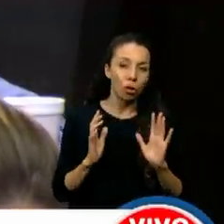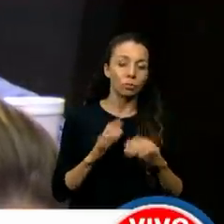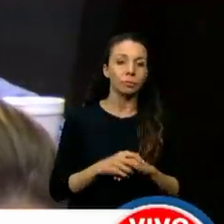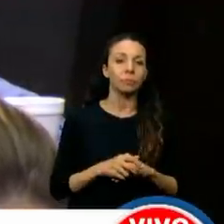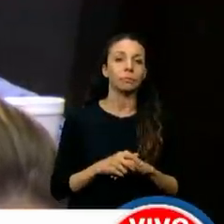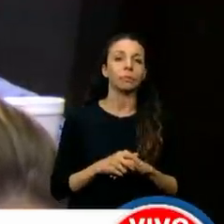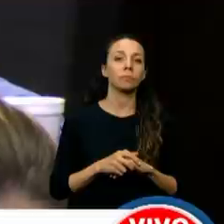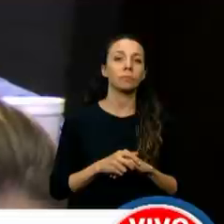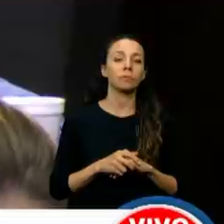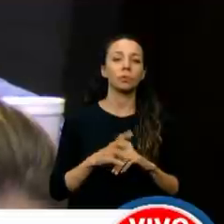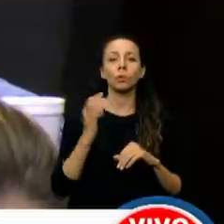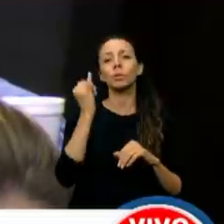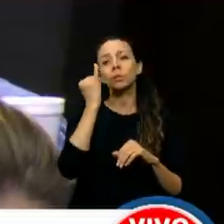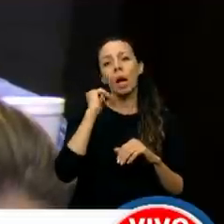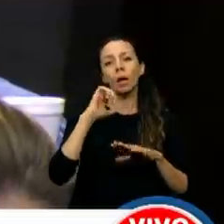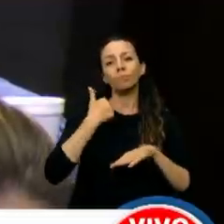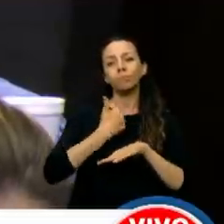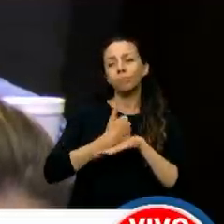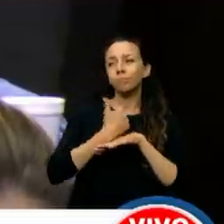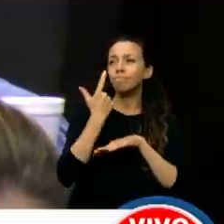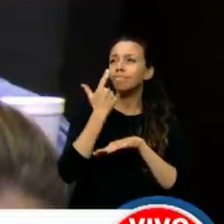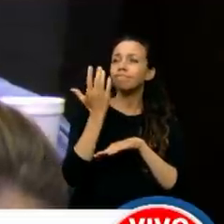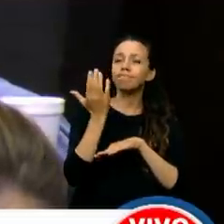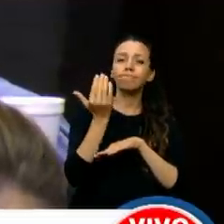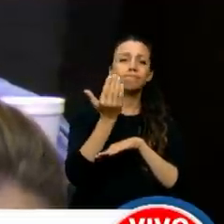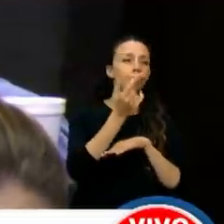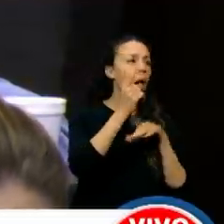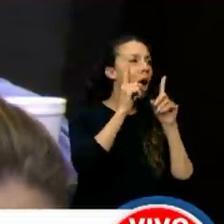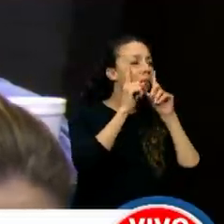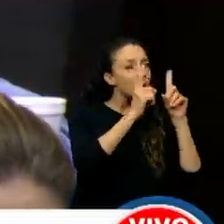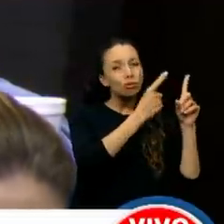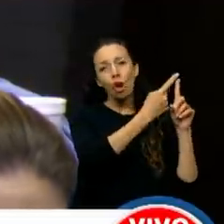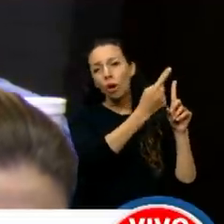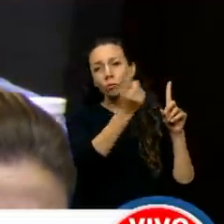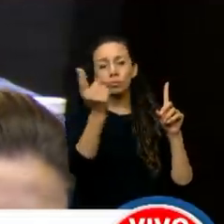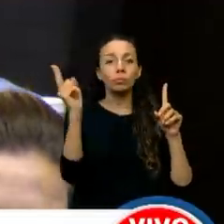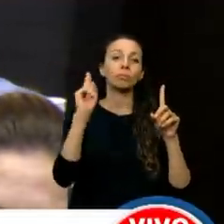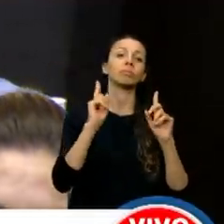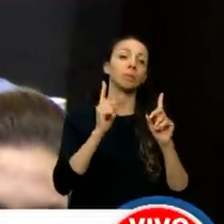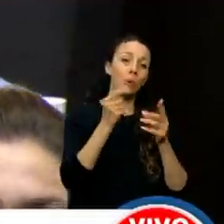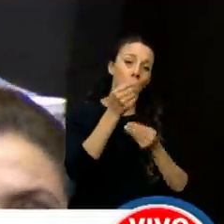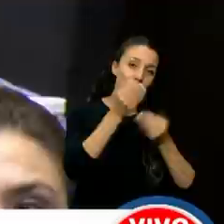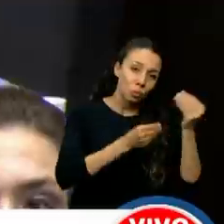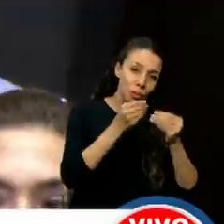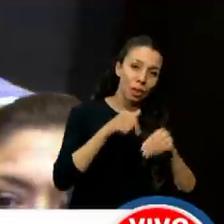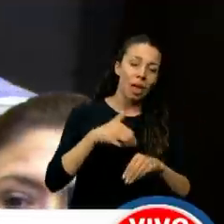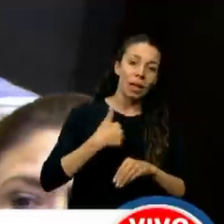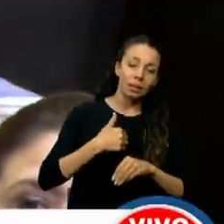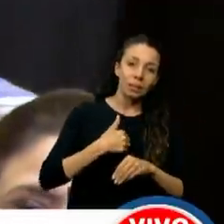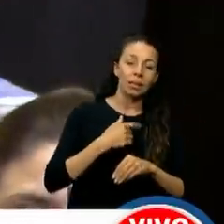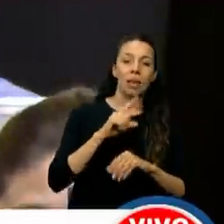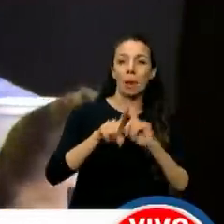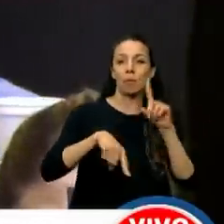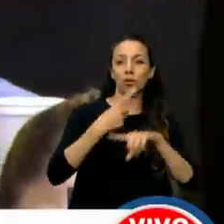principio ha asistido atentamente a todo este debate acerca del presupuesto para la república argentina en el año venidero y por